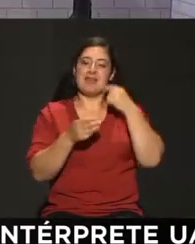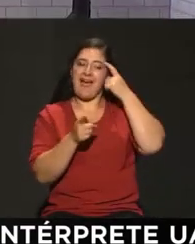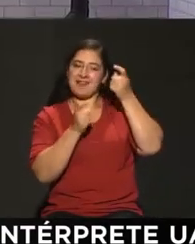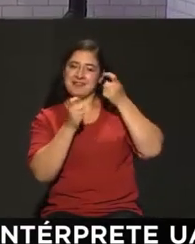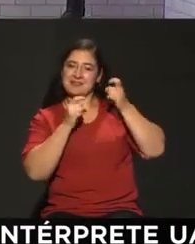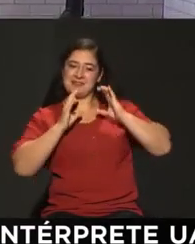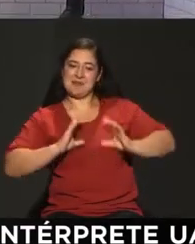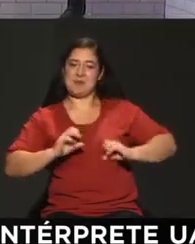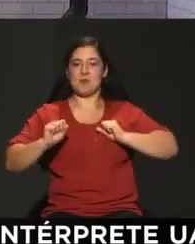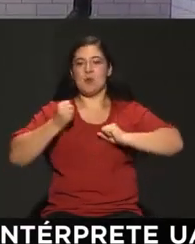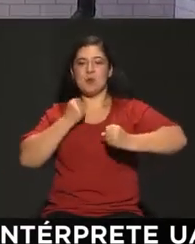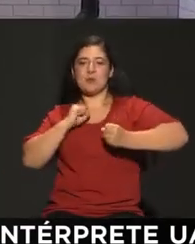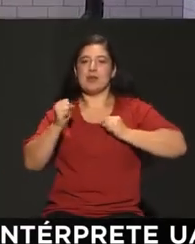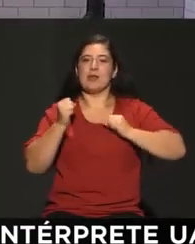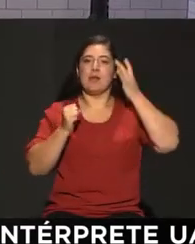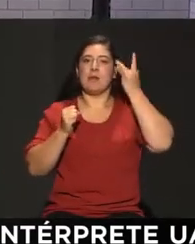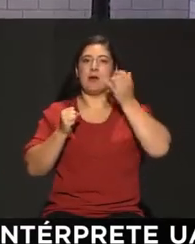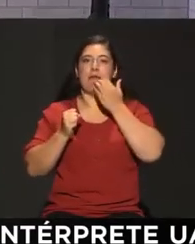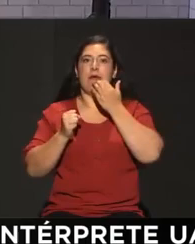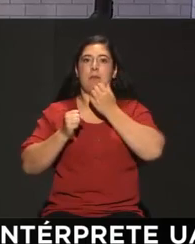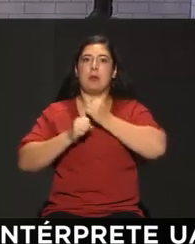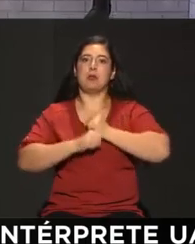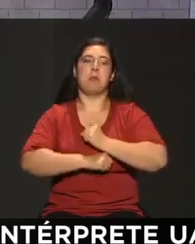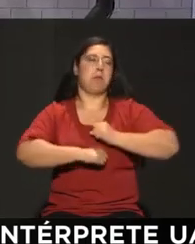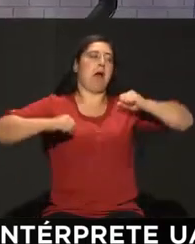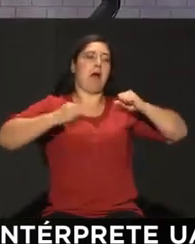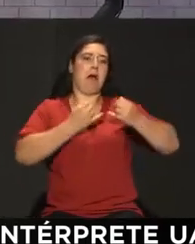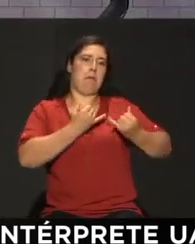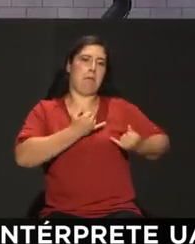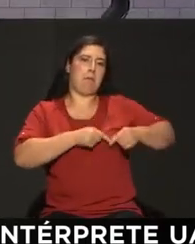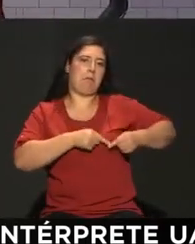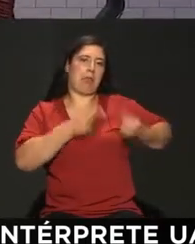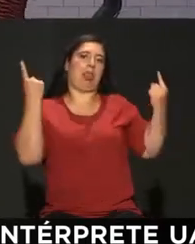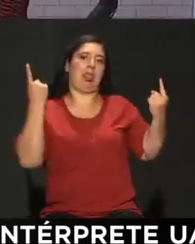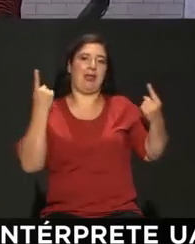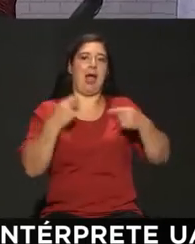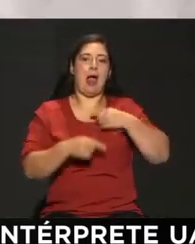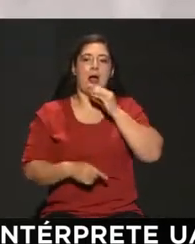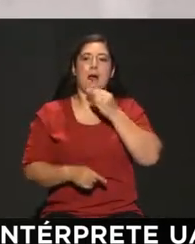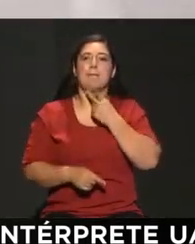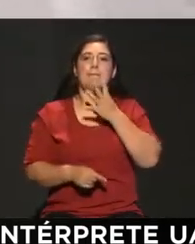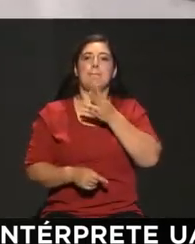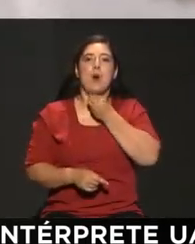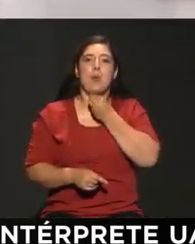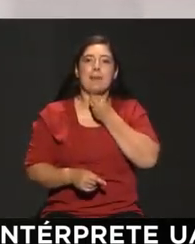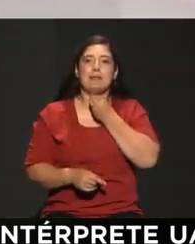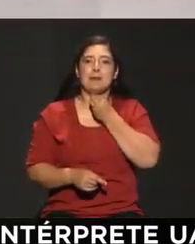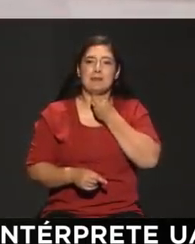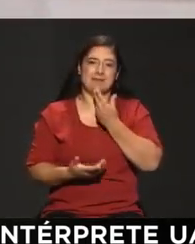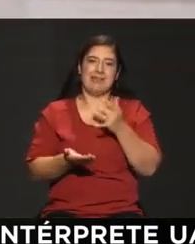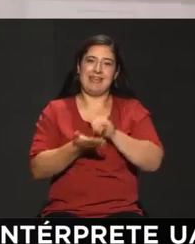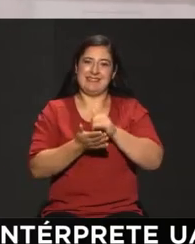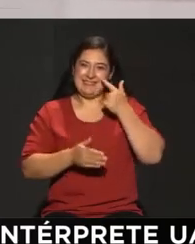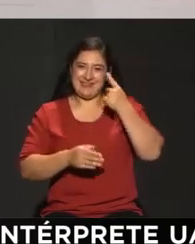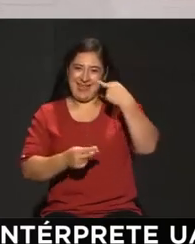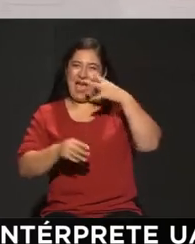del movimiento, porque si nos acudimos, se nos cae el micrófono y no podemos hablarles. Entonces nos van a notar que de pronto nos colocamos la mano